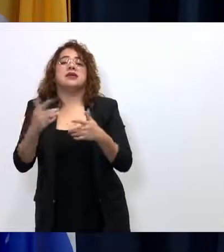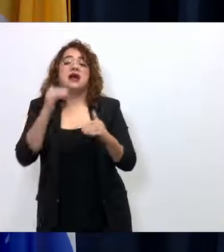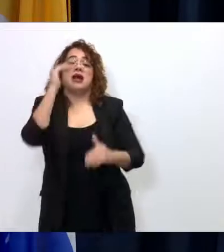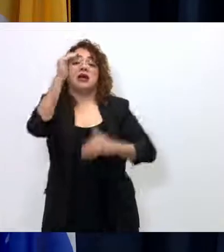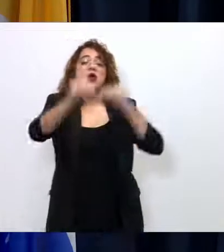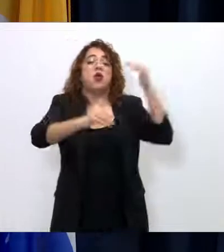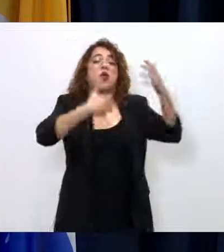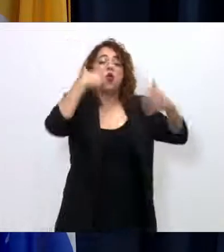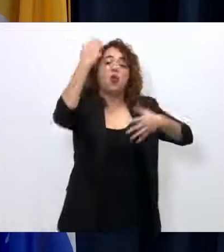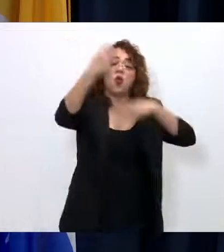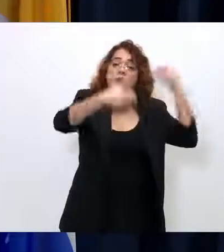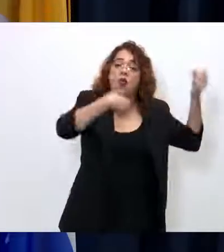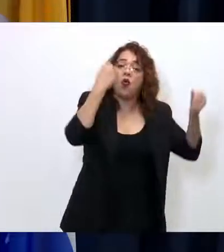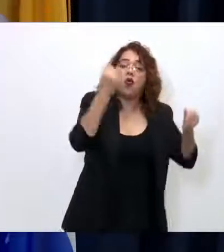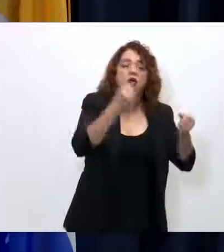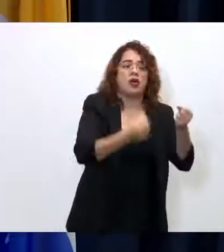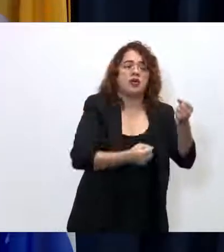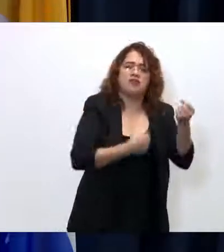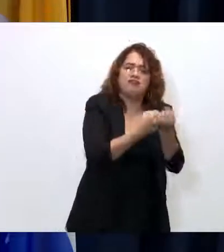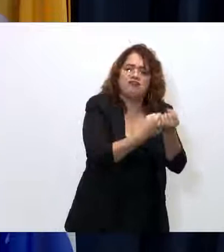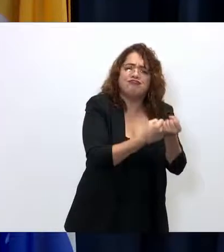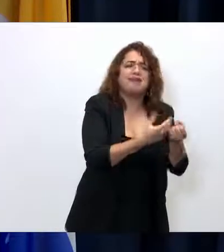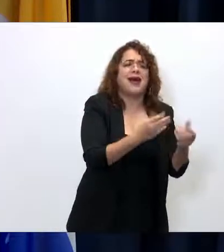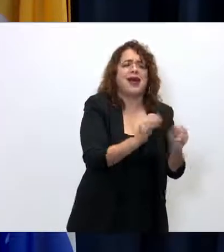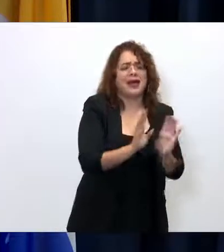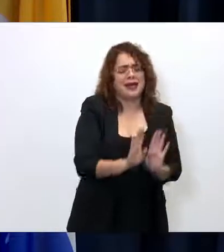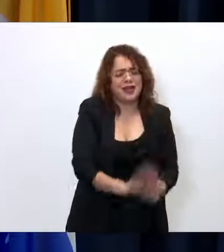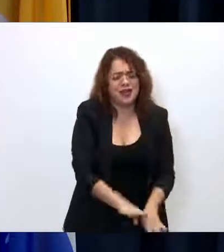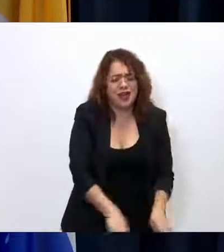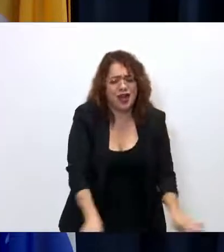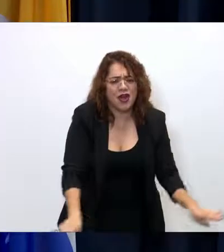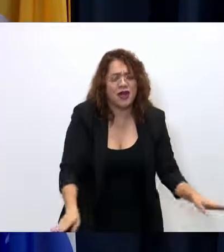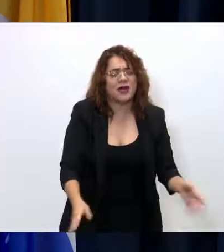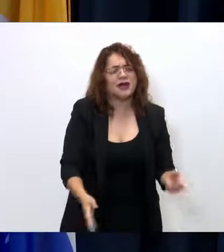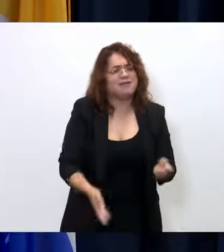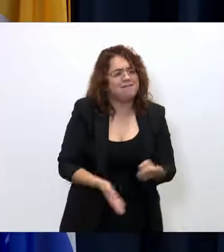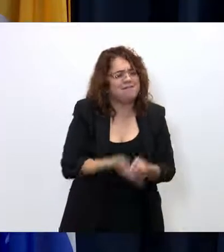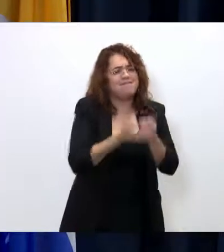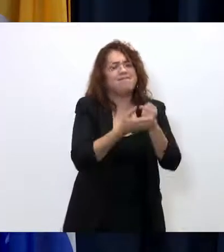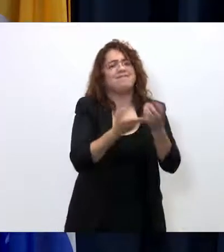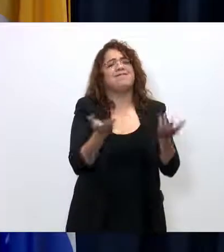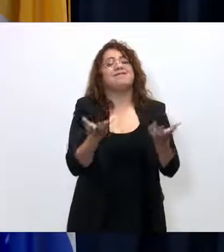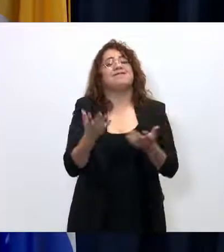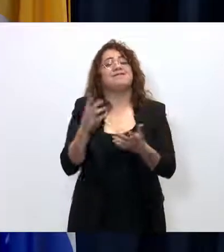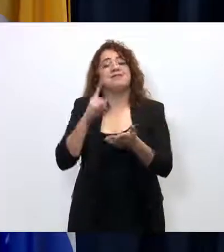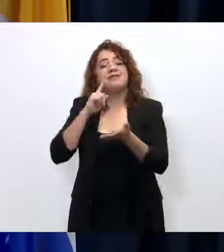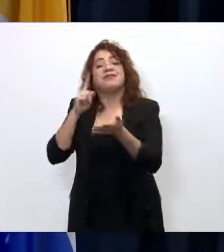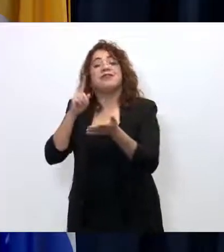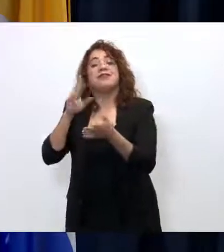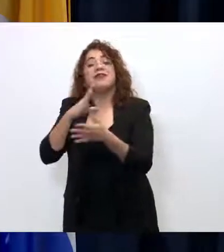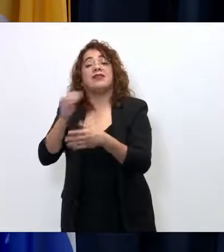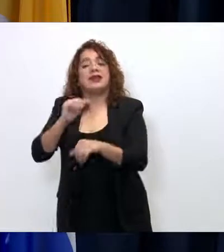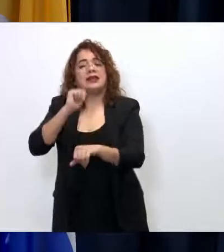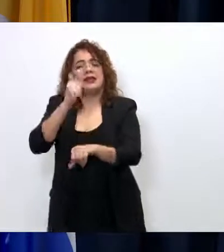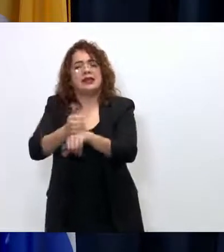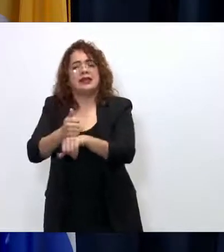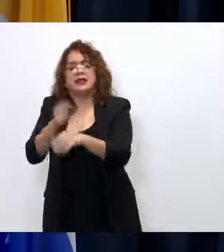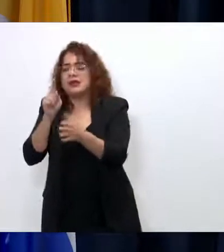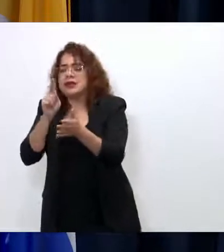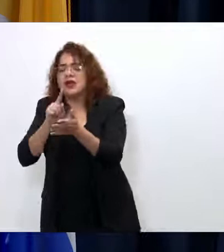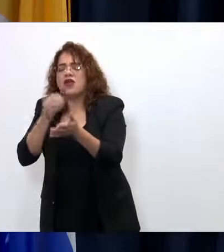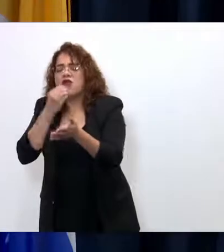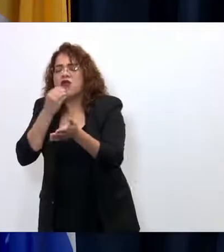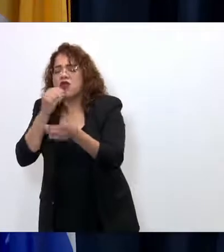adultos mayores y a los niños pequeños. Hacemos inspecciones de las instalaciones de alimentos y analizamos